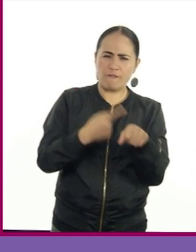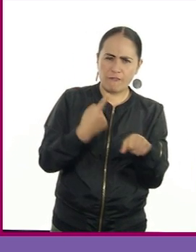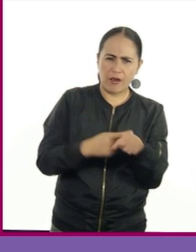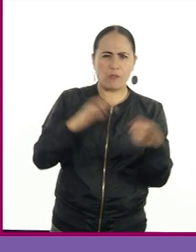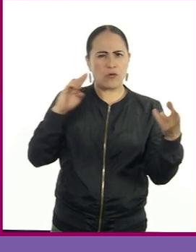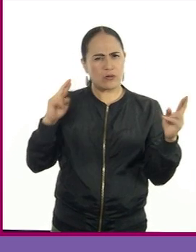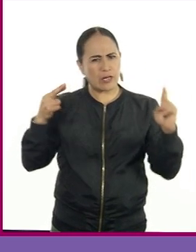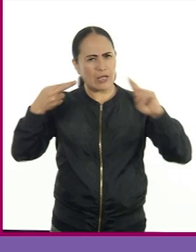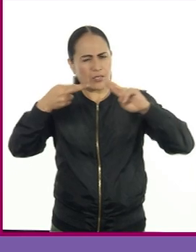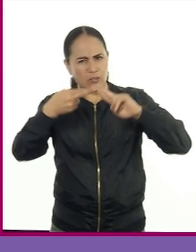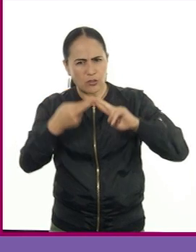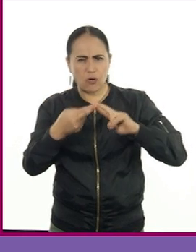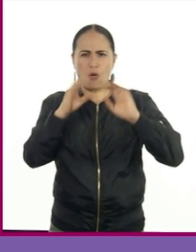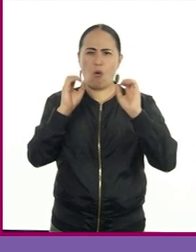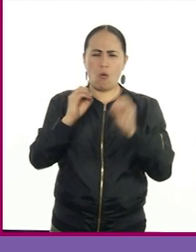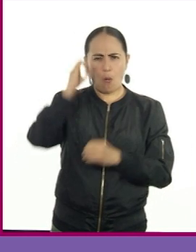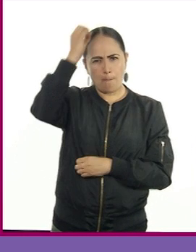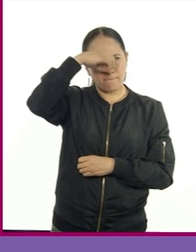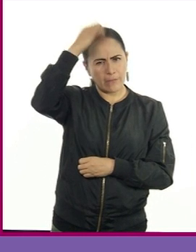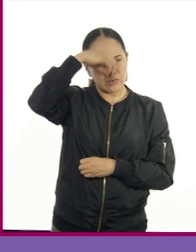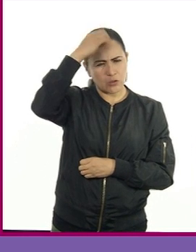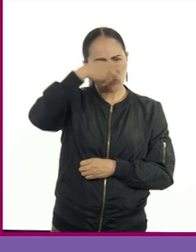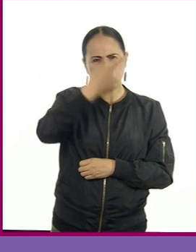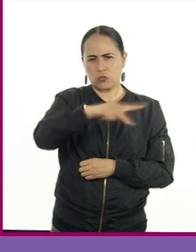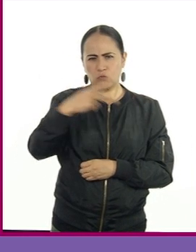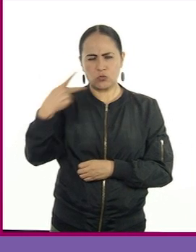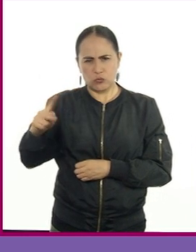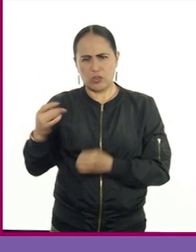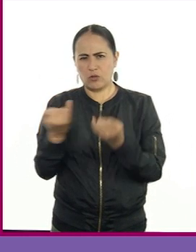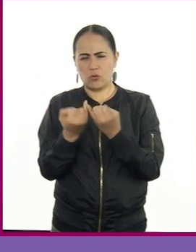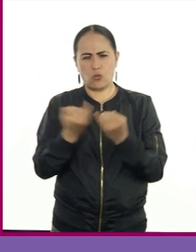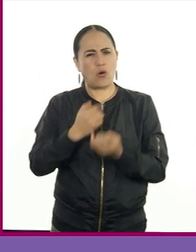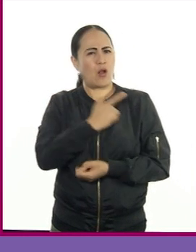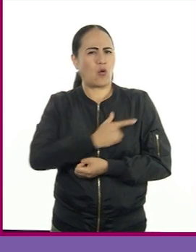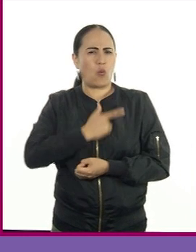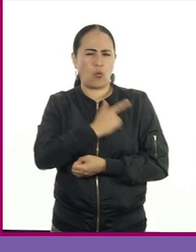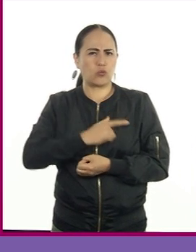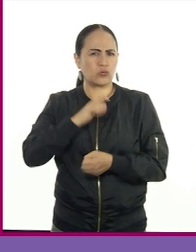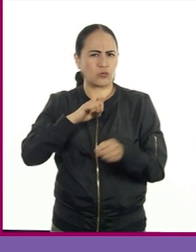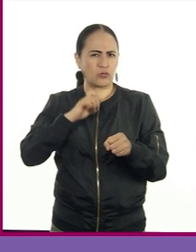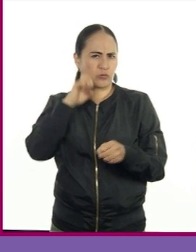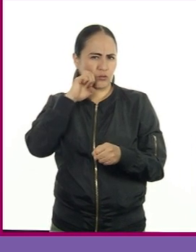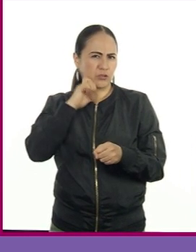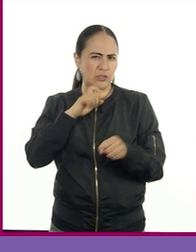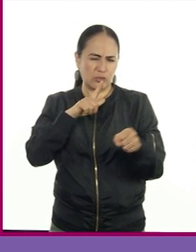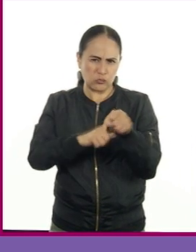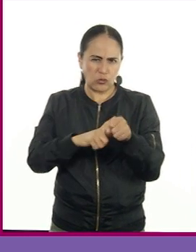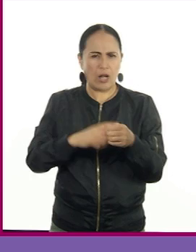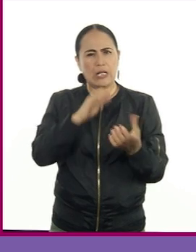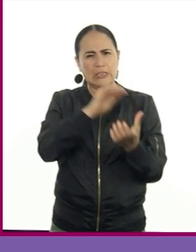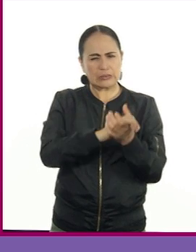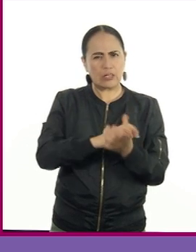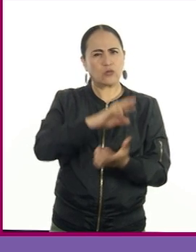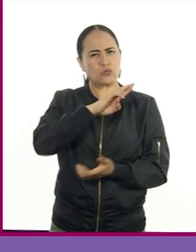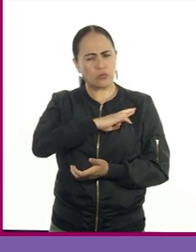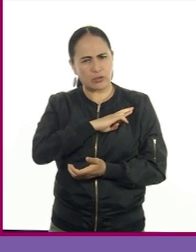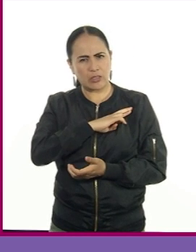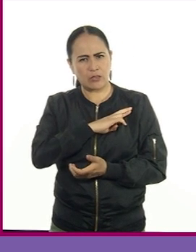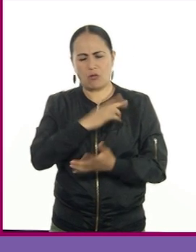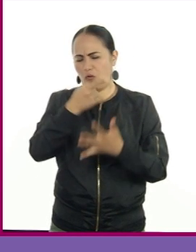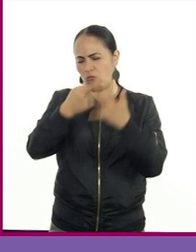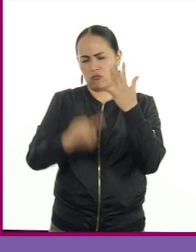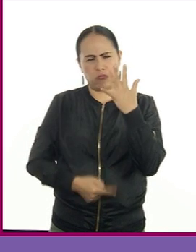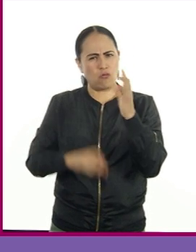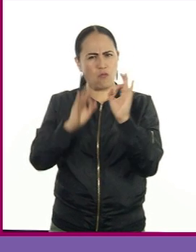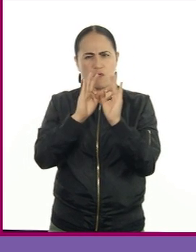religión, las opiniones, las preferencias sexuales, el estado civil o cualquier otra forma